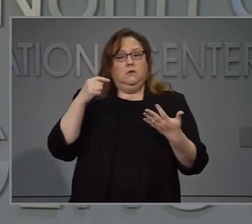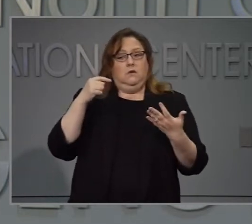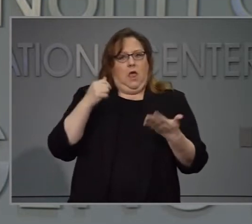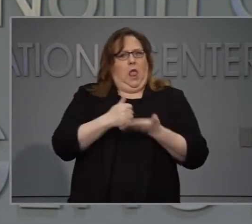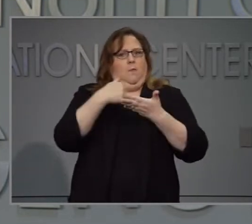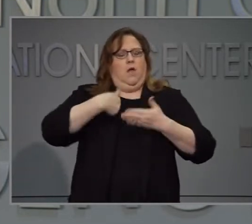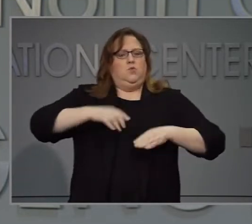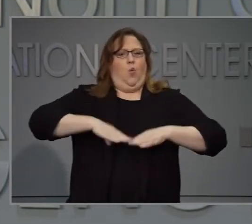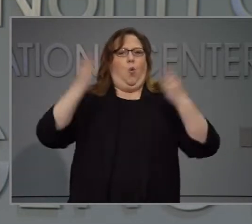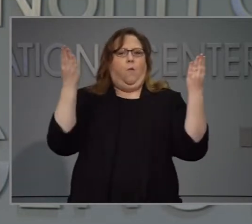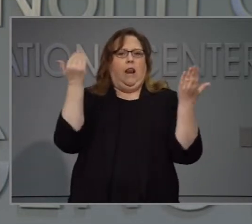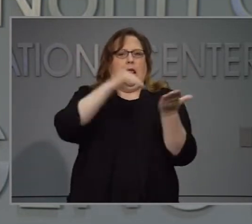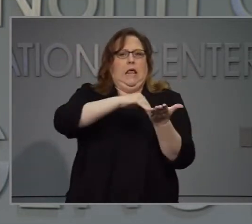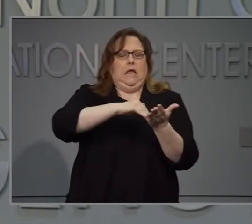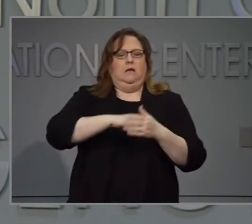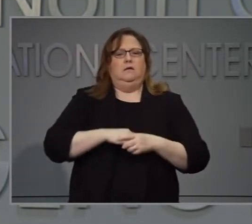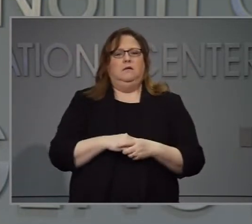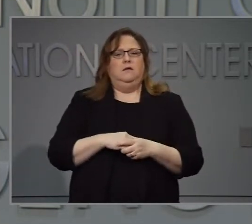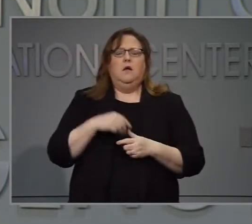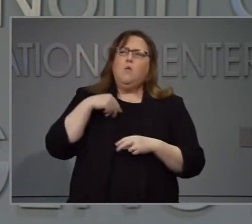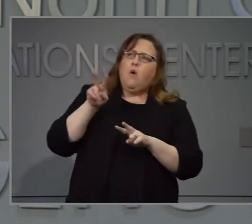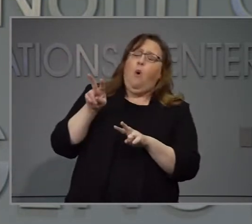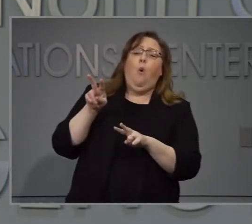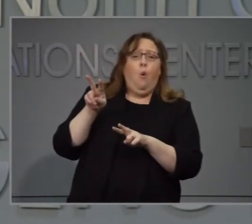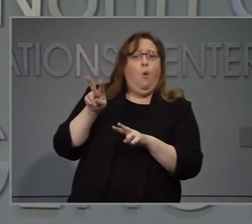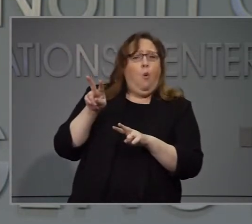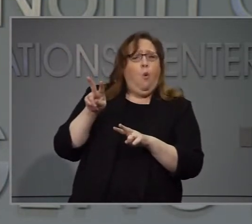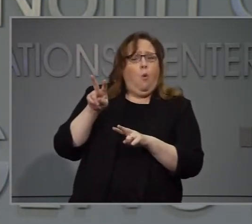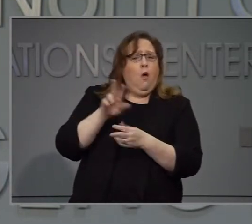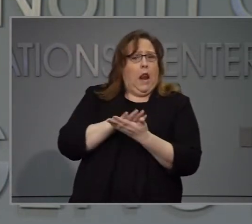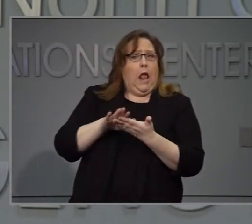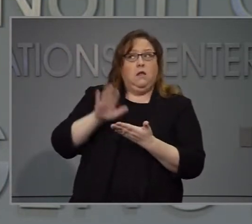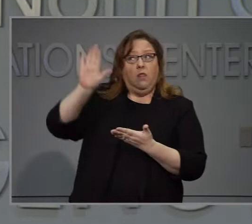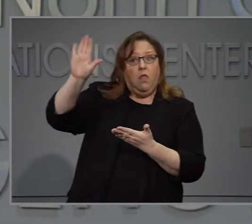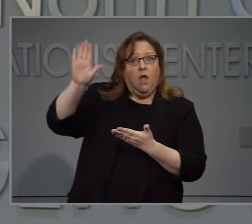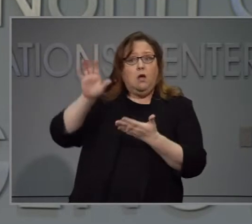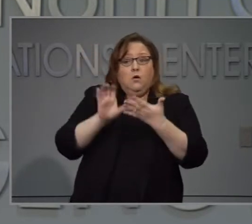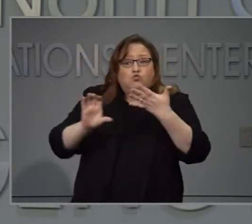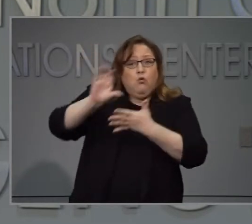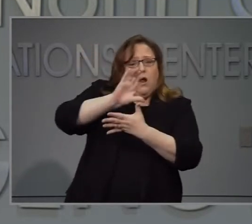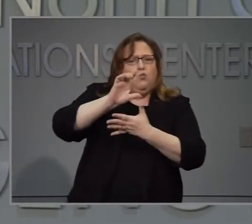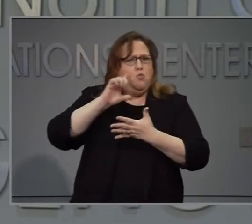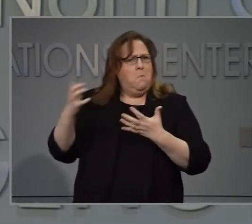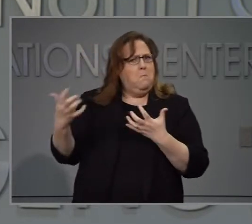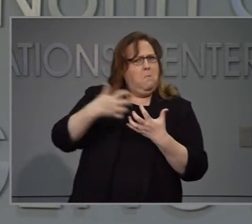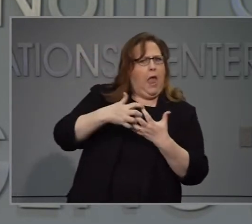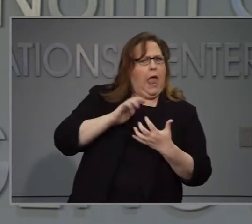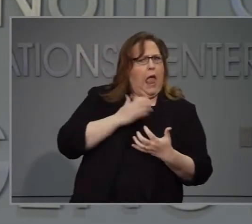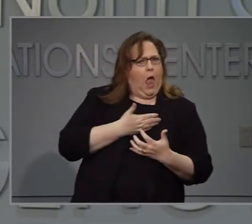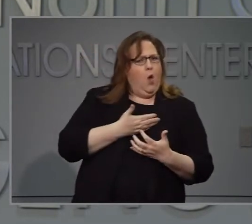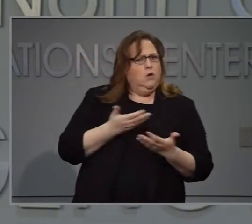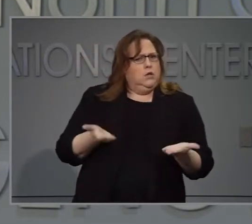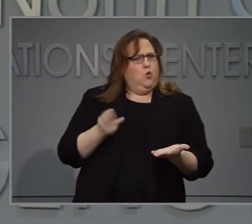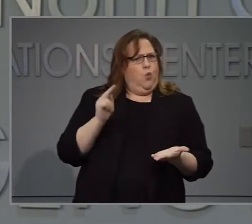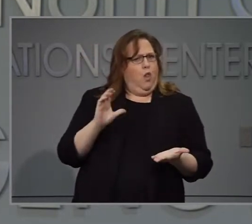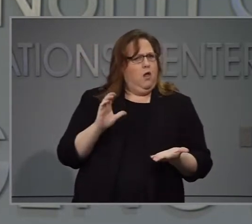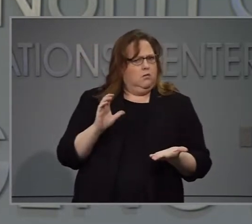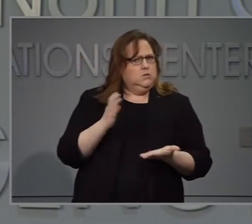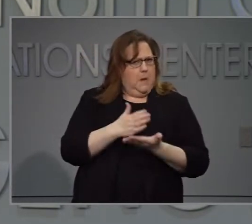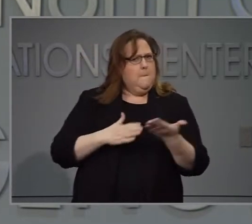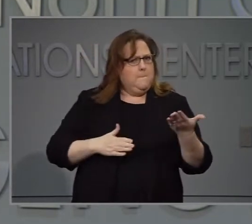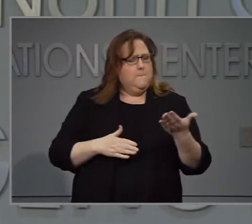ver que muchos de los criterios nacionales corresponden al que estamos haciendo aquí en carolina del norte sin embargo